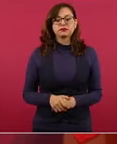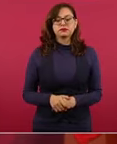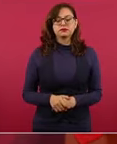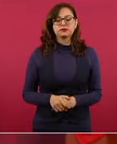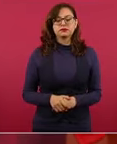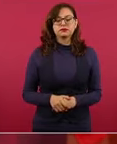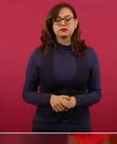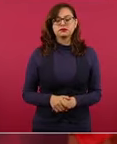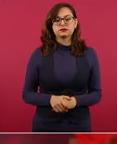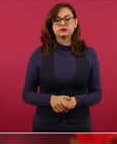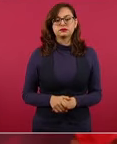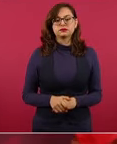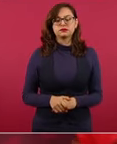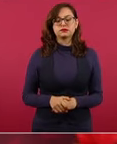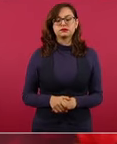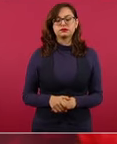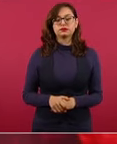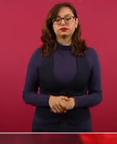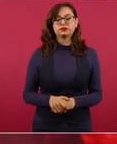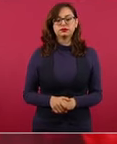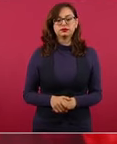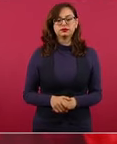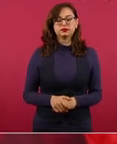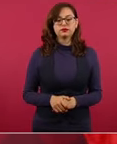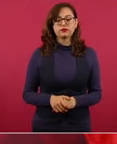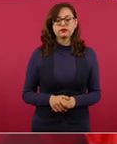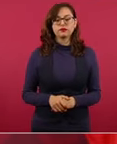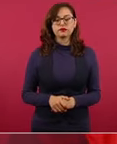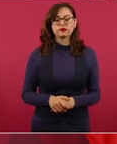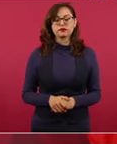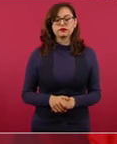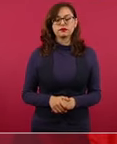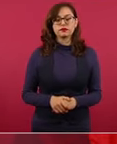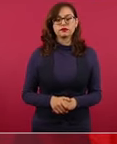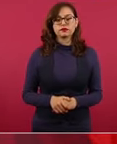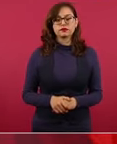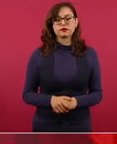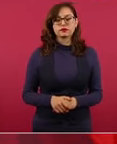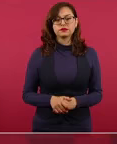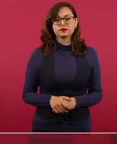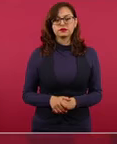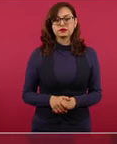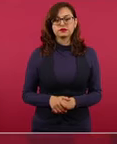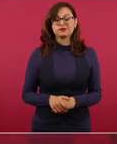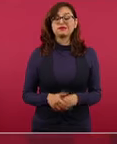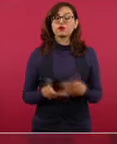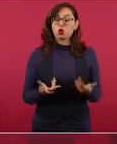una revisión de la necesidad de integrarnos